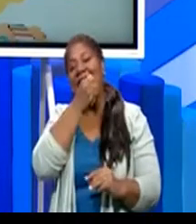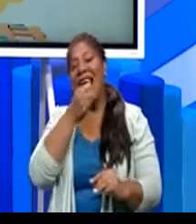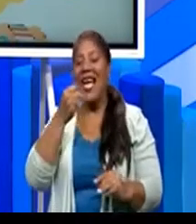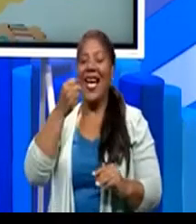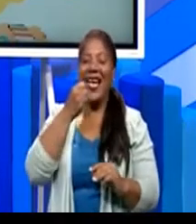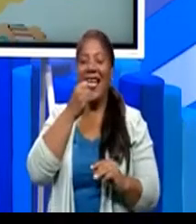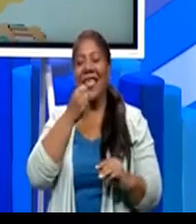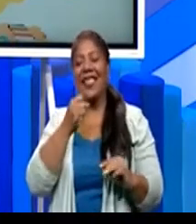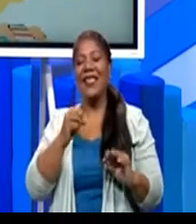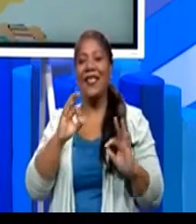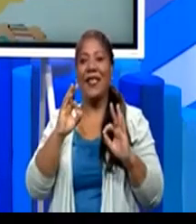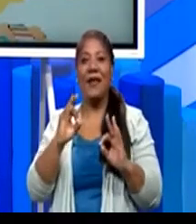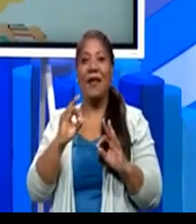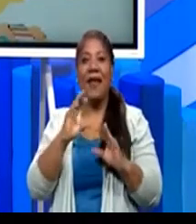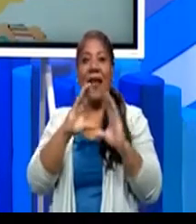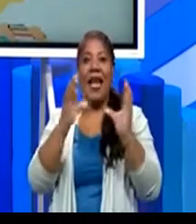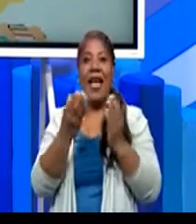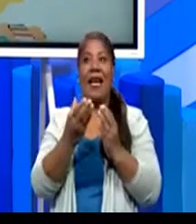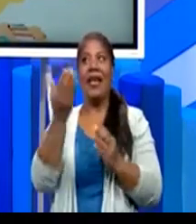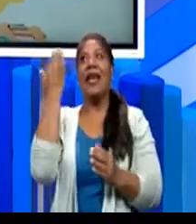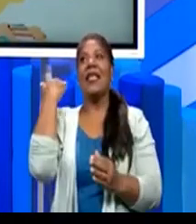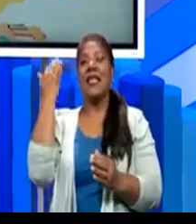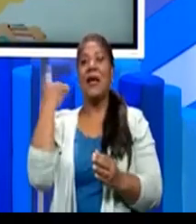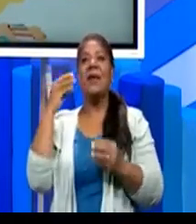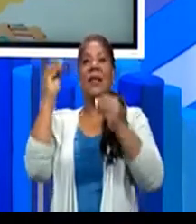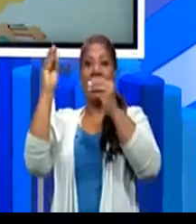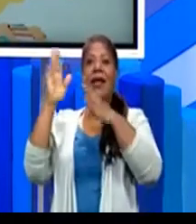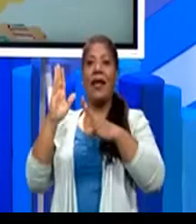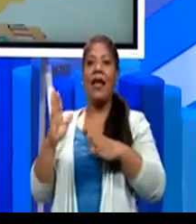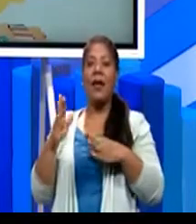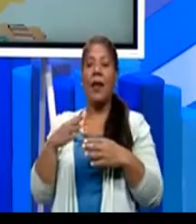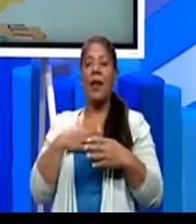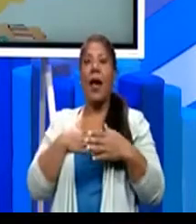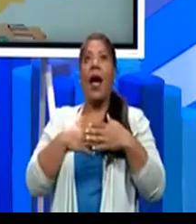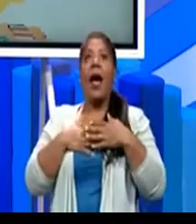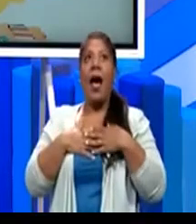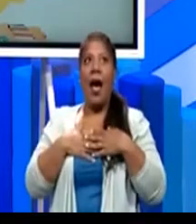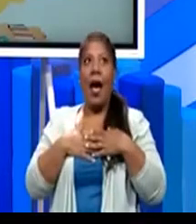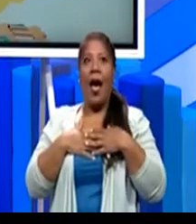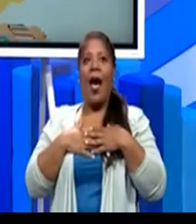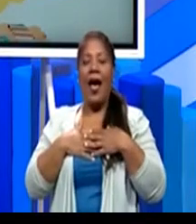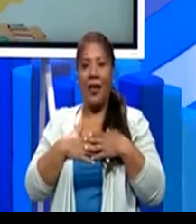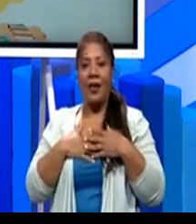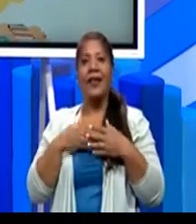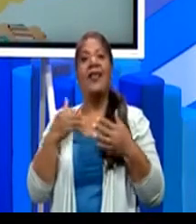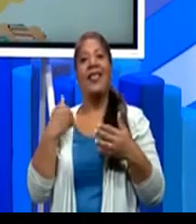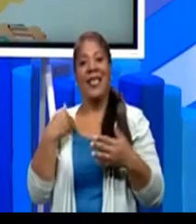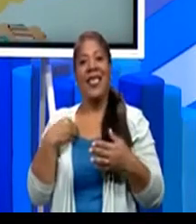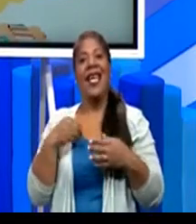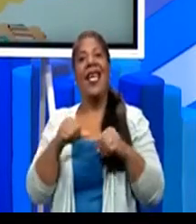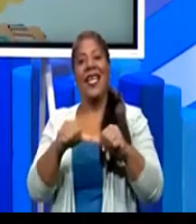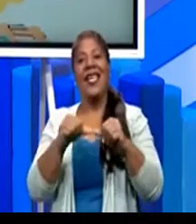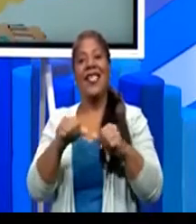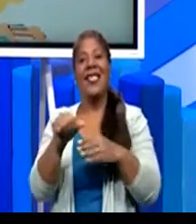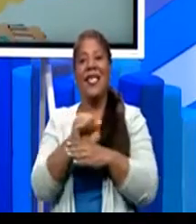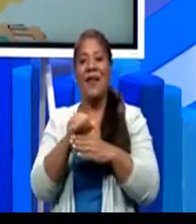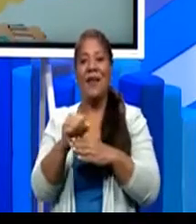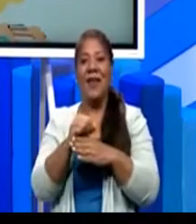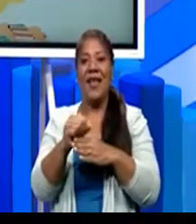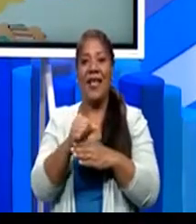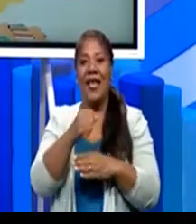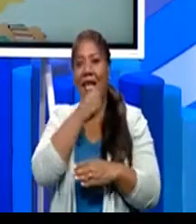fuera de base. ¿Recuerdan la clase pasada? La maestra estaba fuera de condiciones y todavía tengo que practicar un poquito las canciones porque